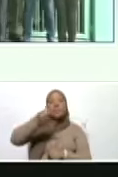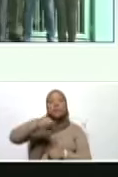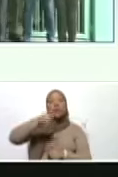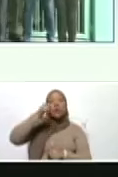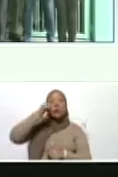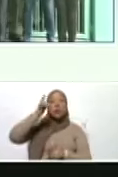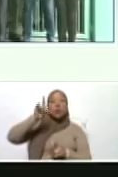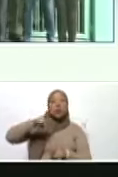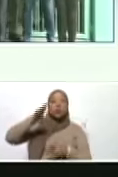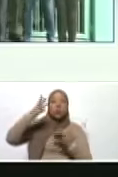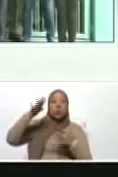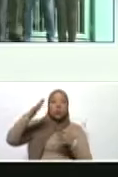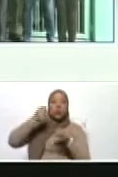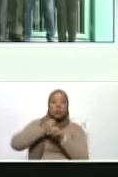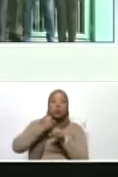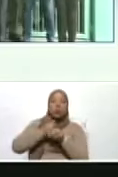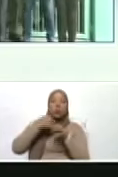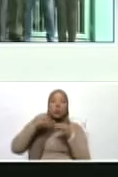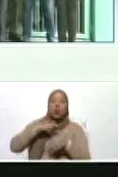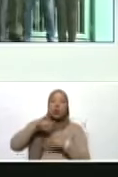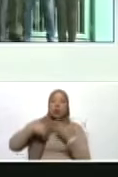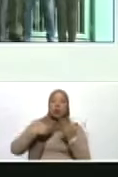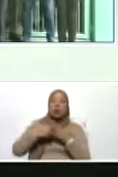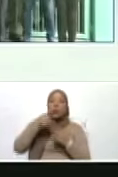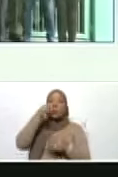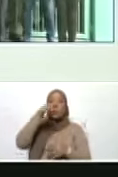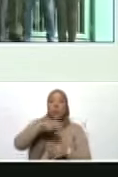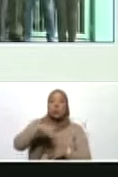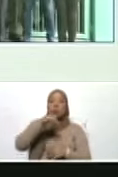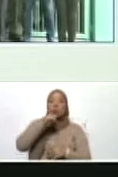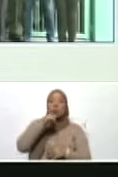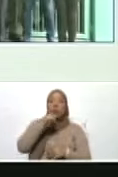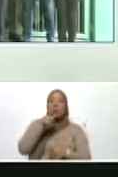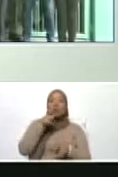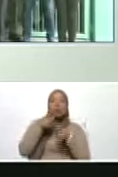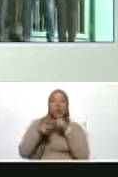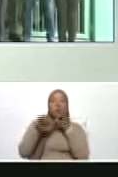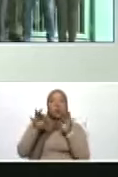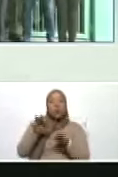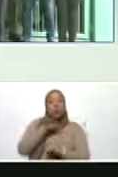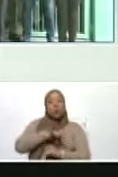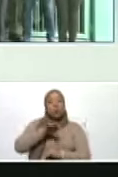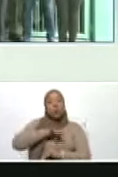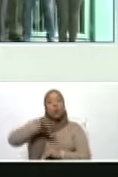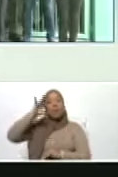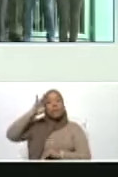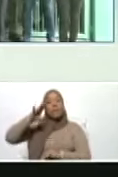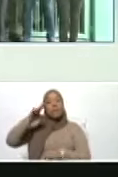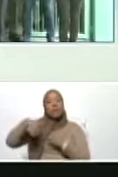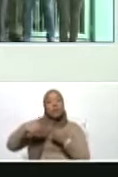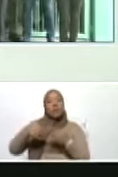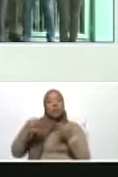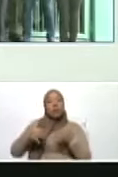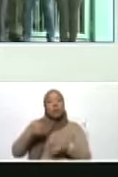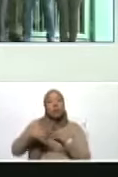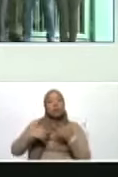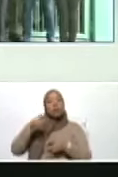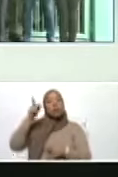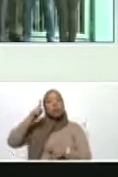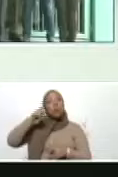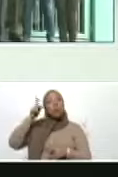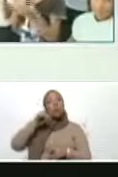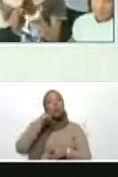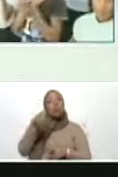Vamos a dar un aplauso a los generales y oficiales del pueblo, de la Unión Cívico-Militar Policial, profesora